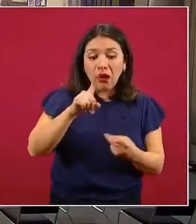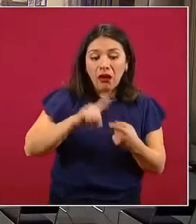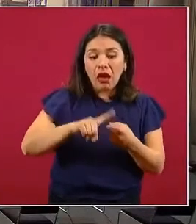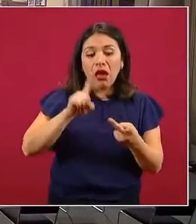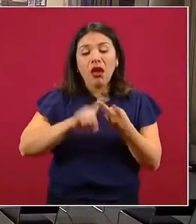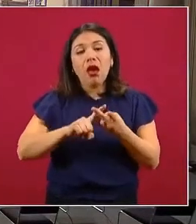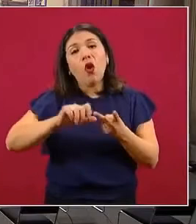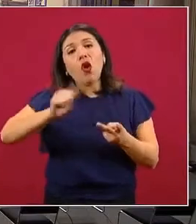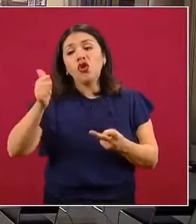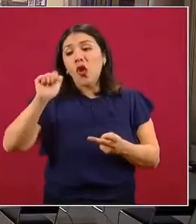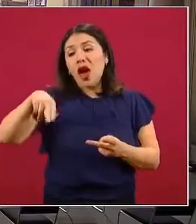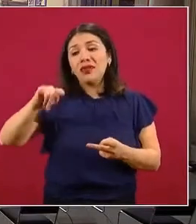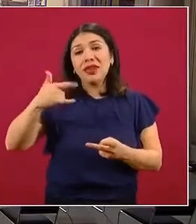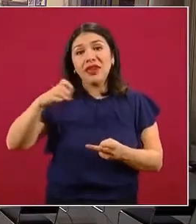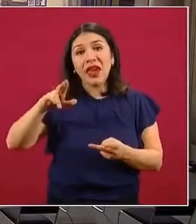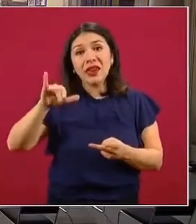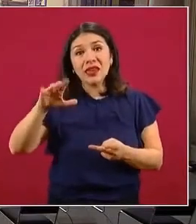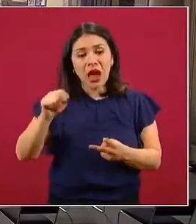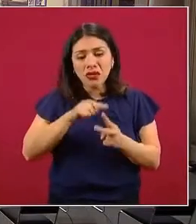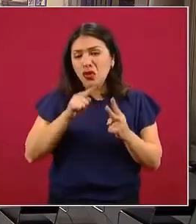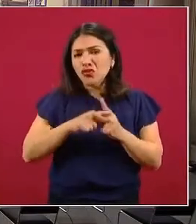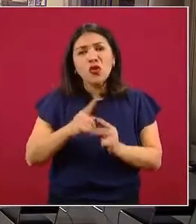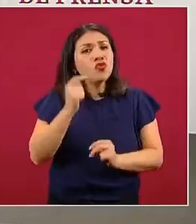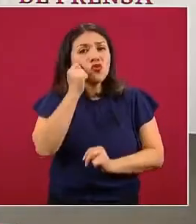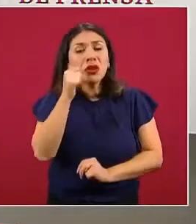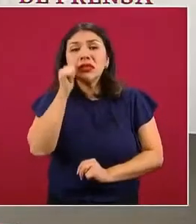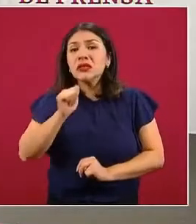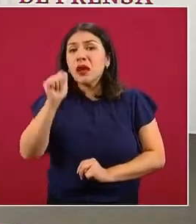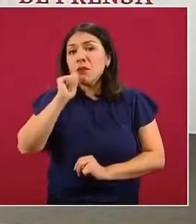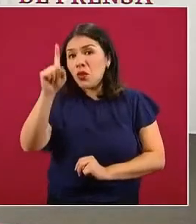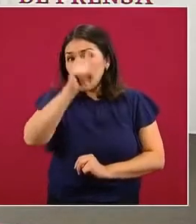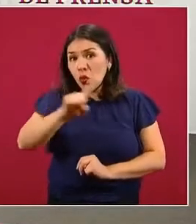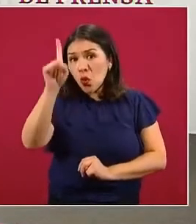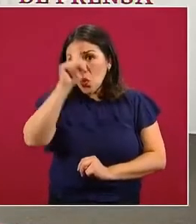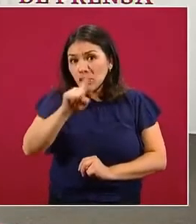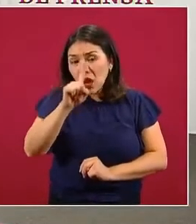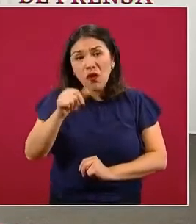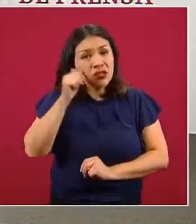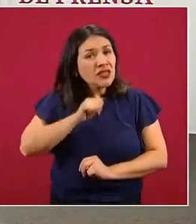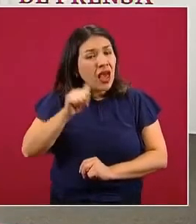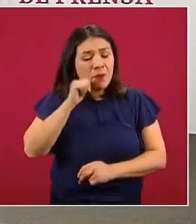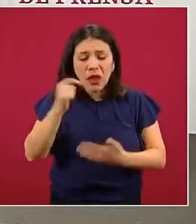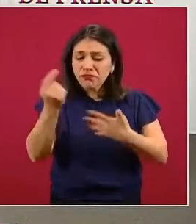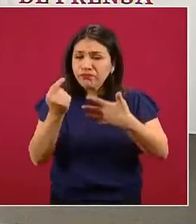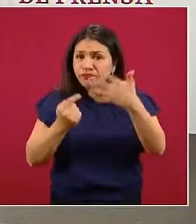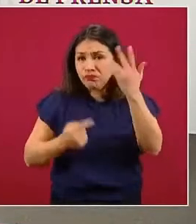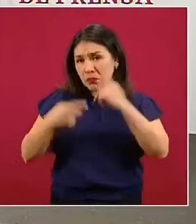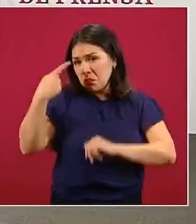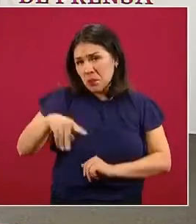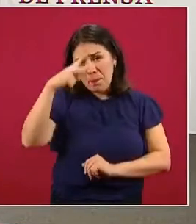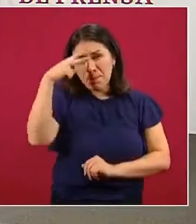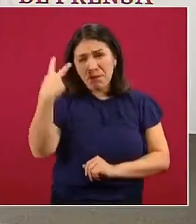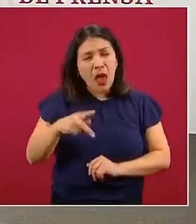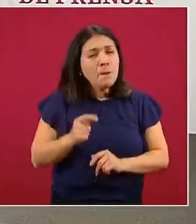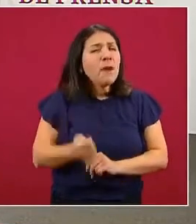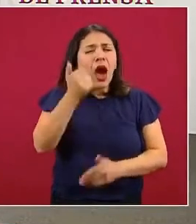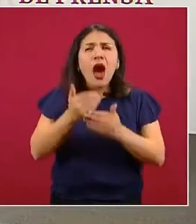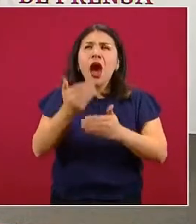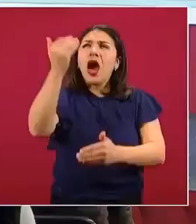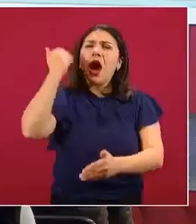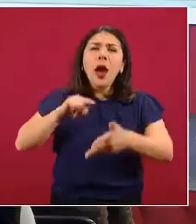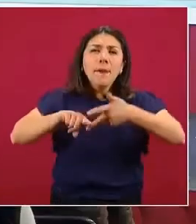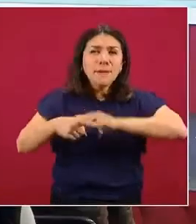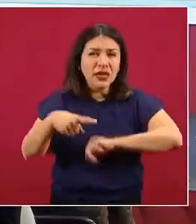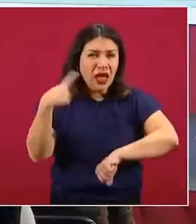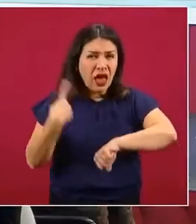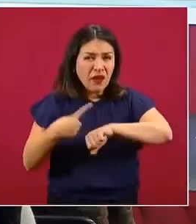por prueba antigénica, la recomendación de los diferentes lineamientos y manuales en México desde un principio de la